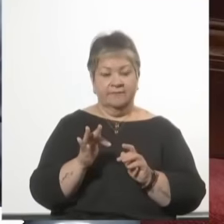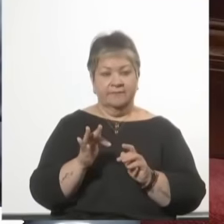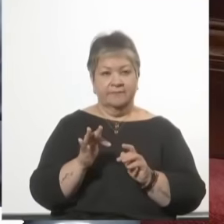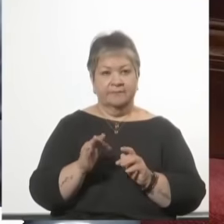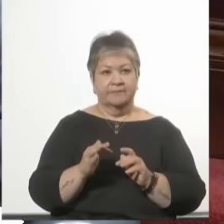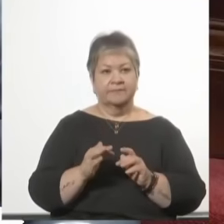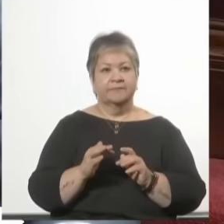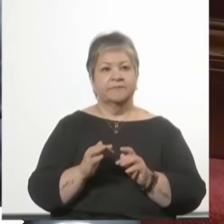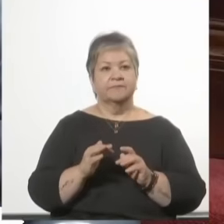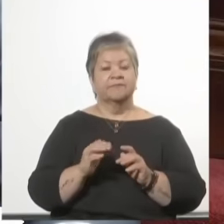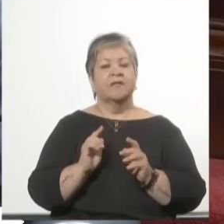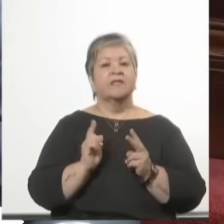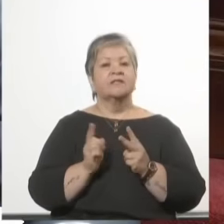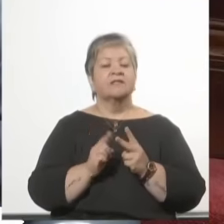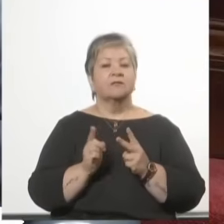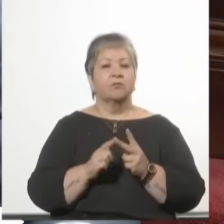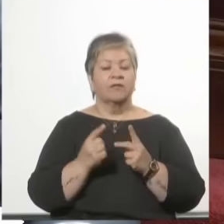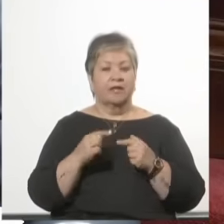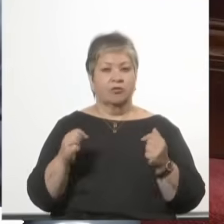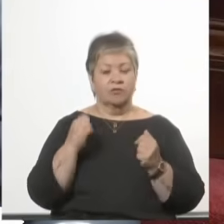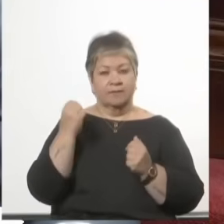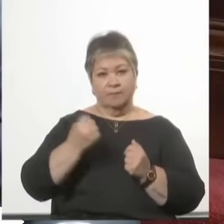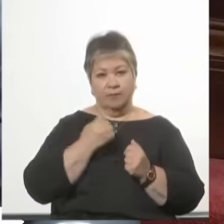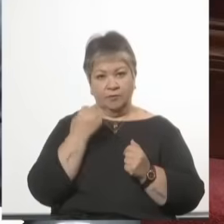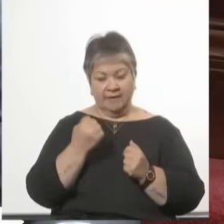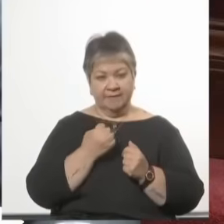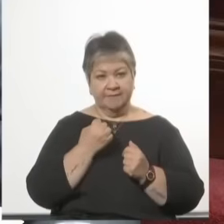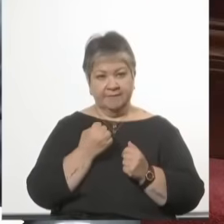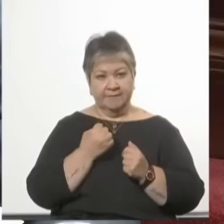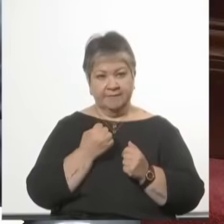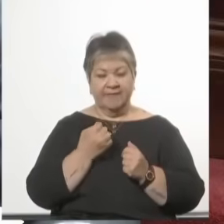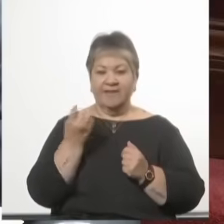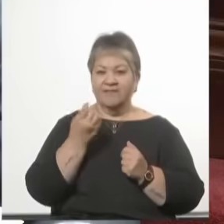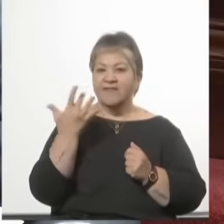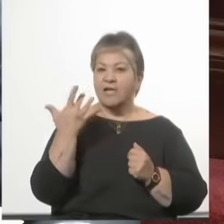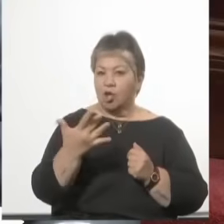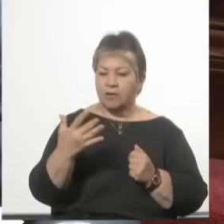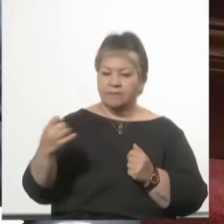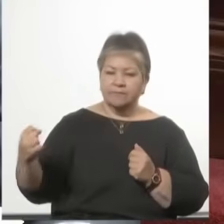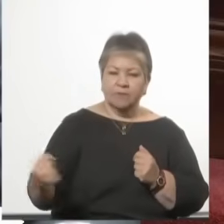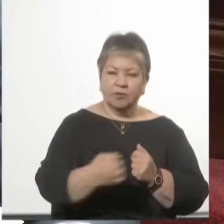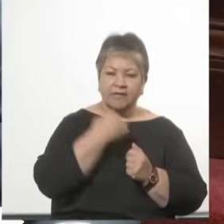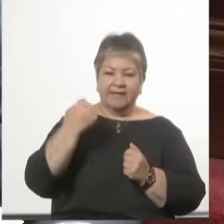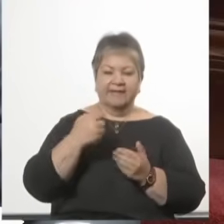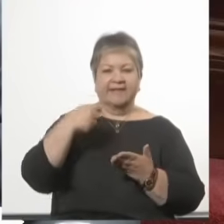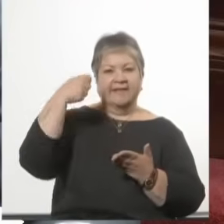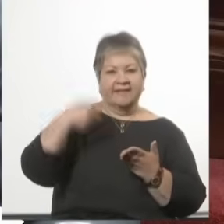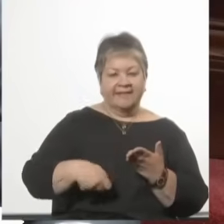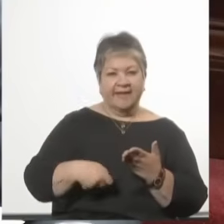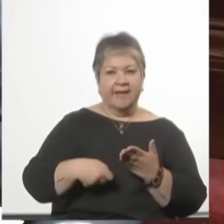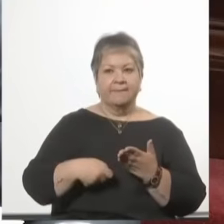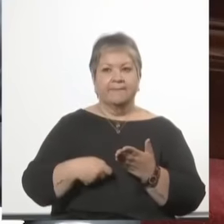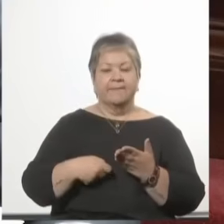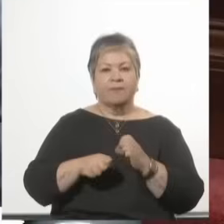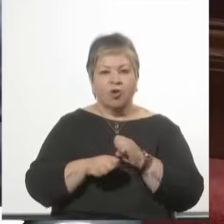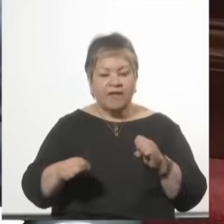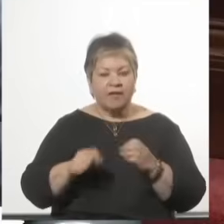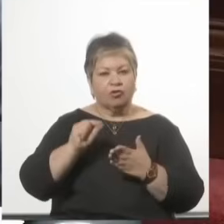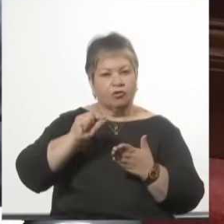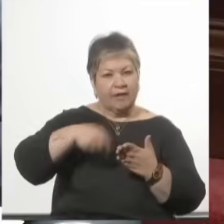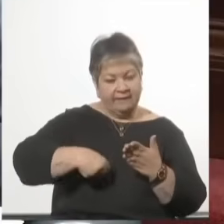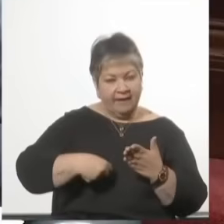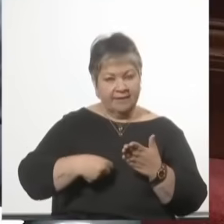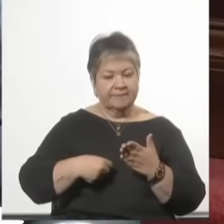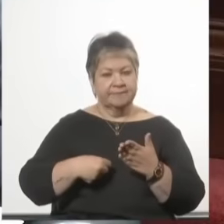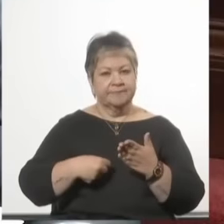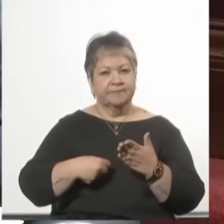En segundo término, además del intrínseco valor consustancial de la garantía en el ámbito de la contratación administrativa, el